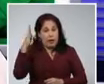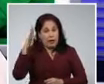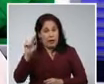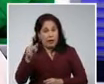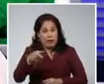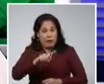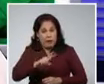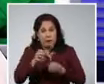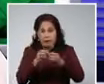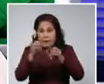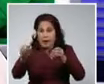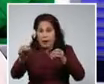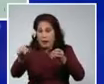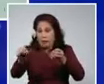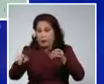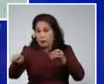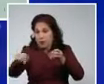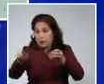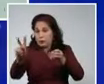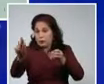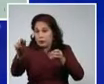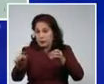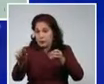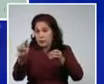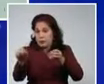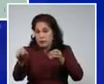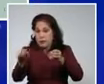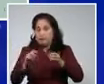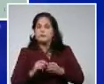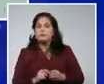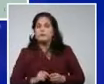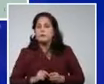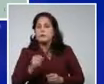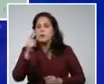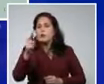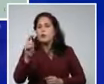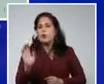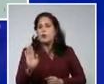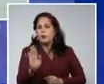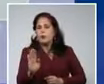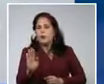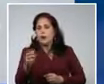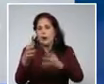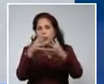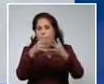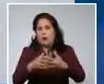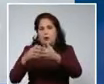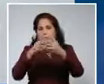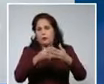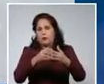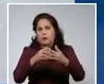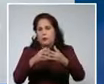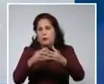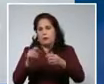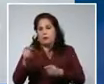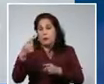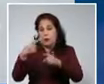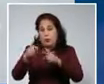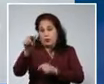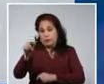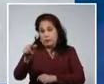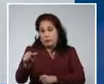ayer, pues son, uno es procedente de los Estados Unidos y uno es